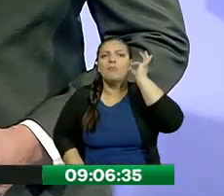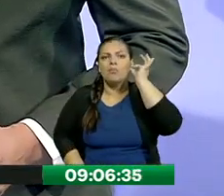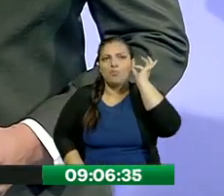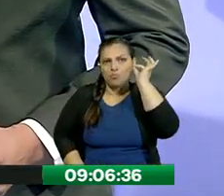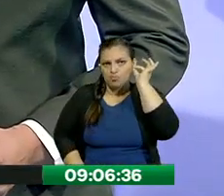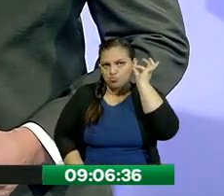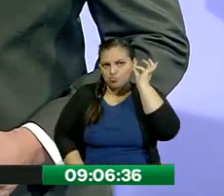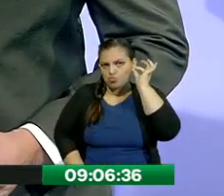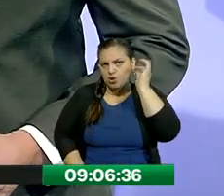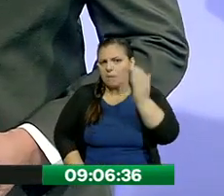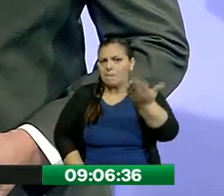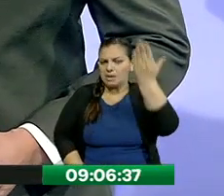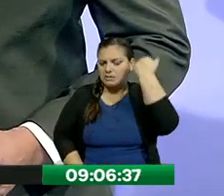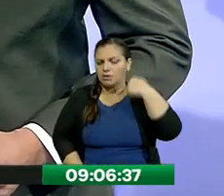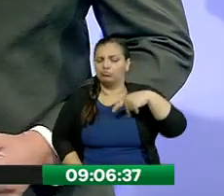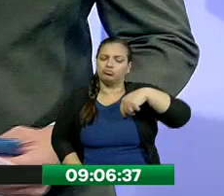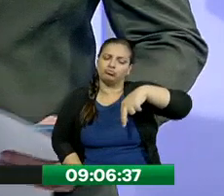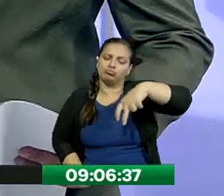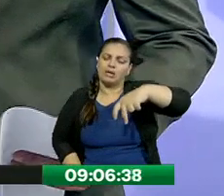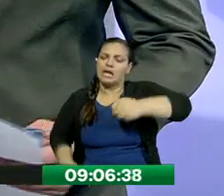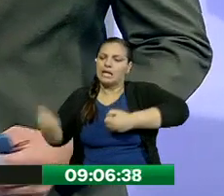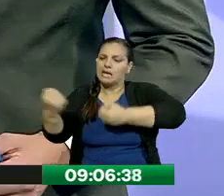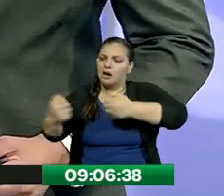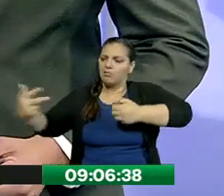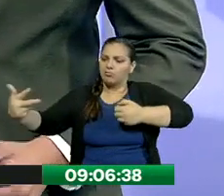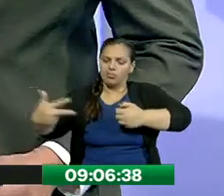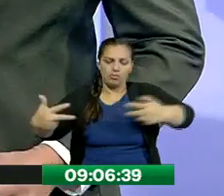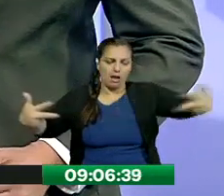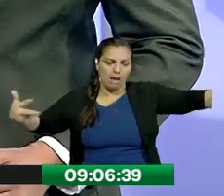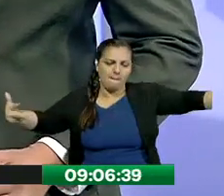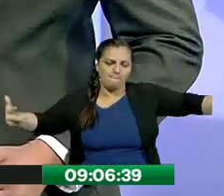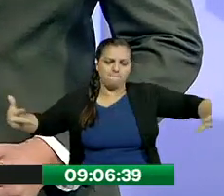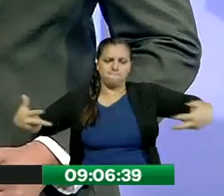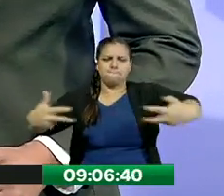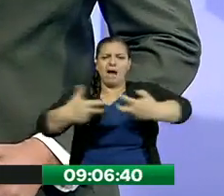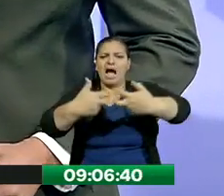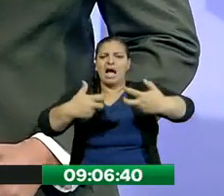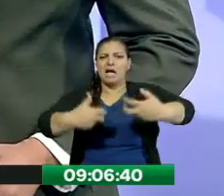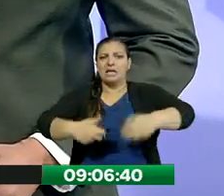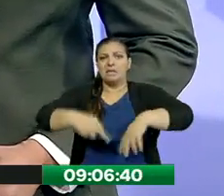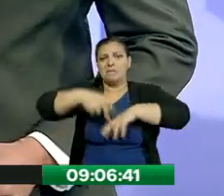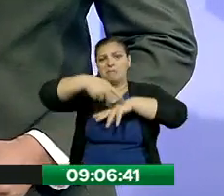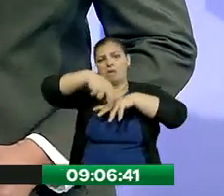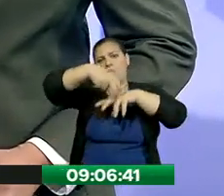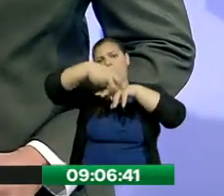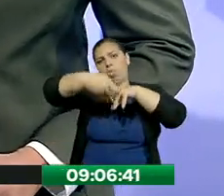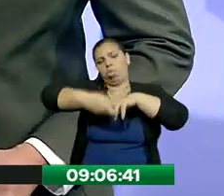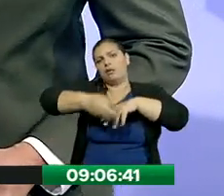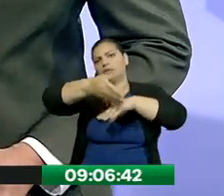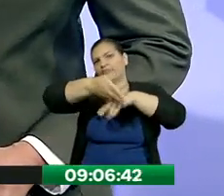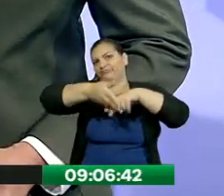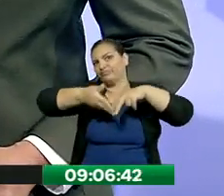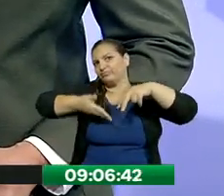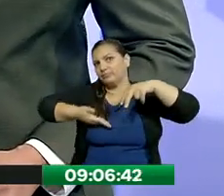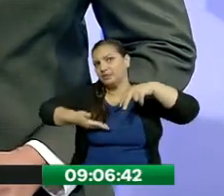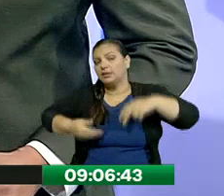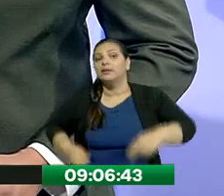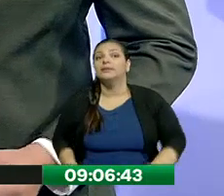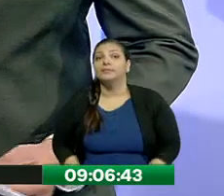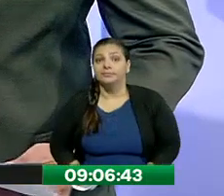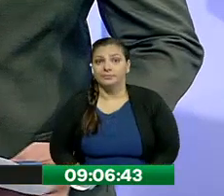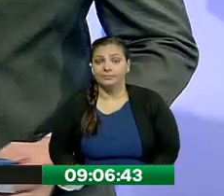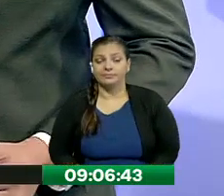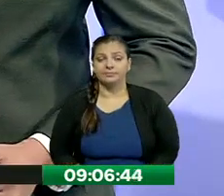se concretó la diligencia. La afectada espera que la reparación integral se concrete antes de que el